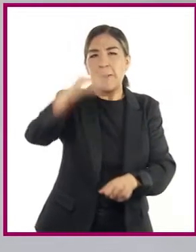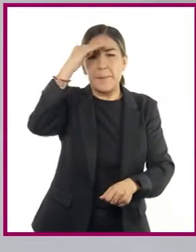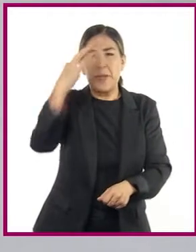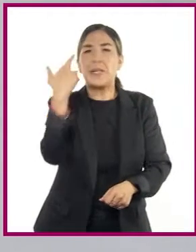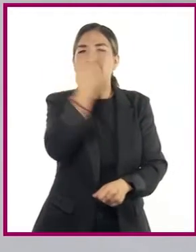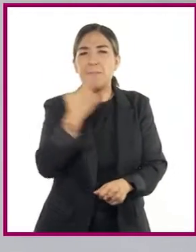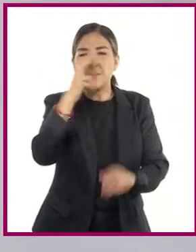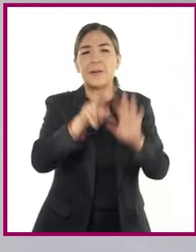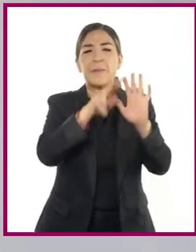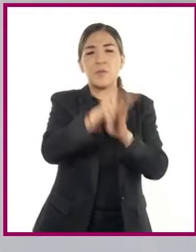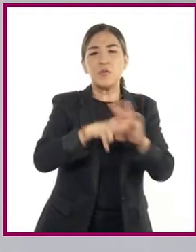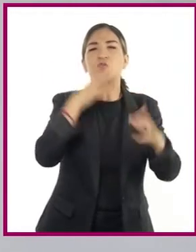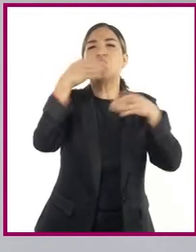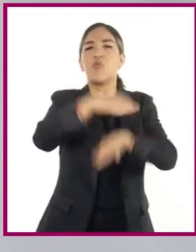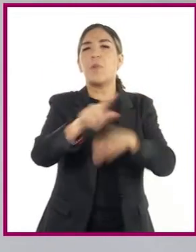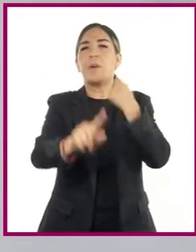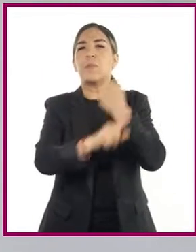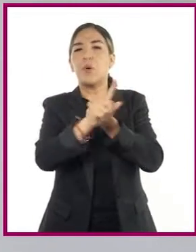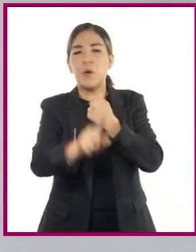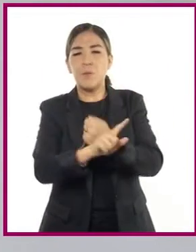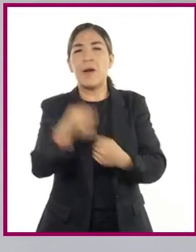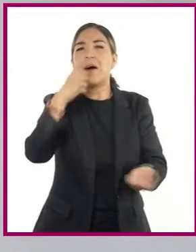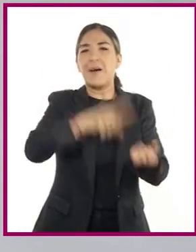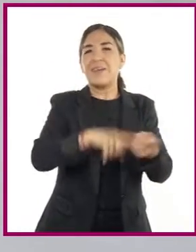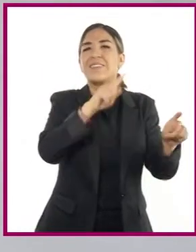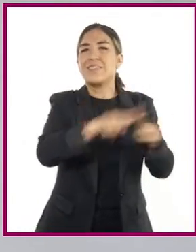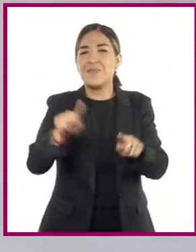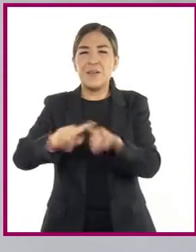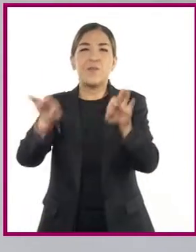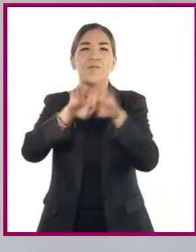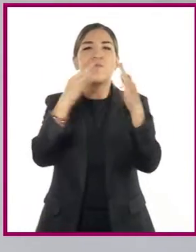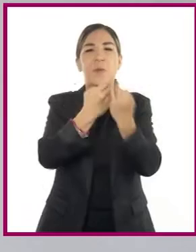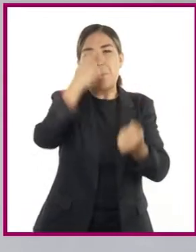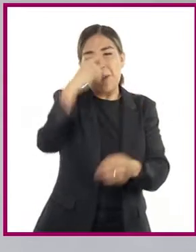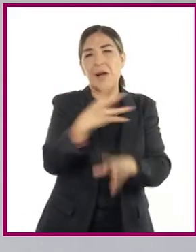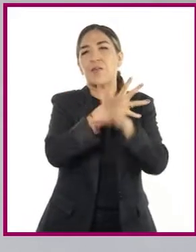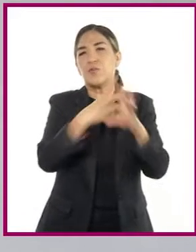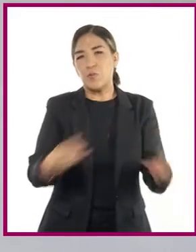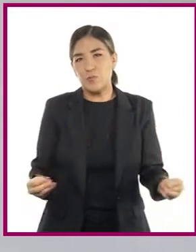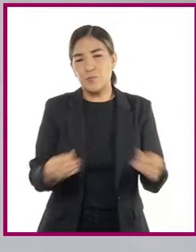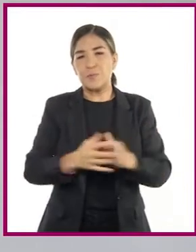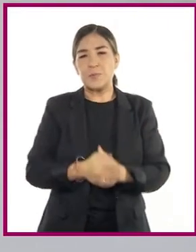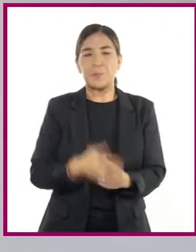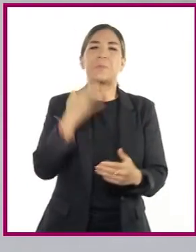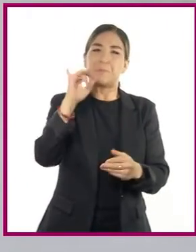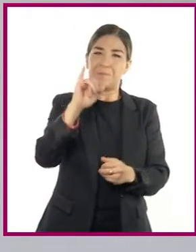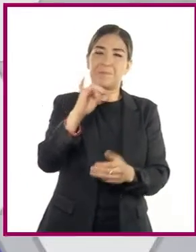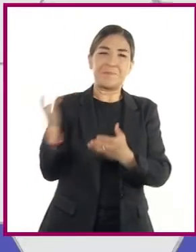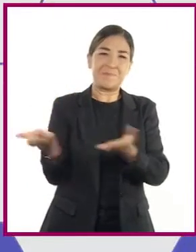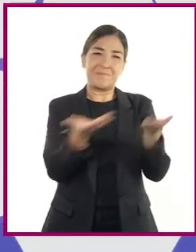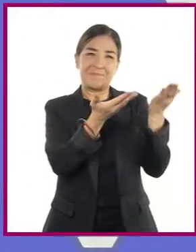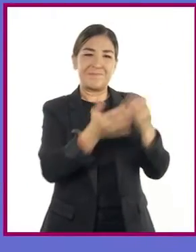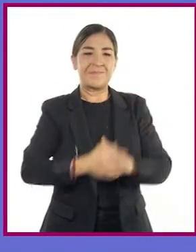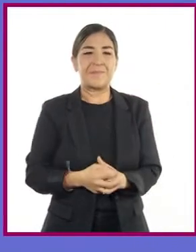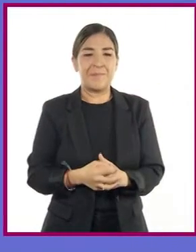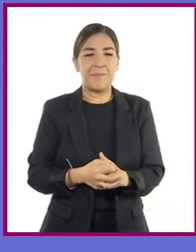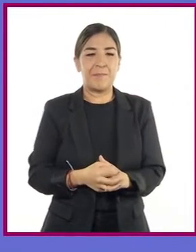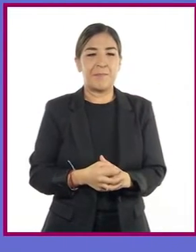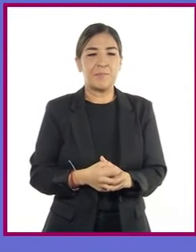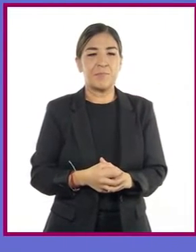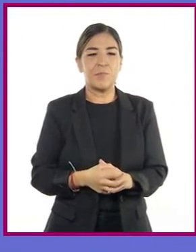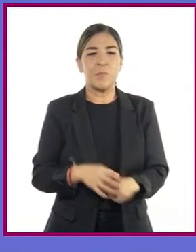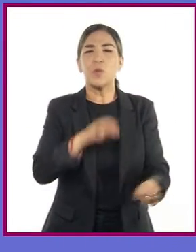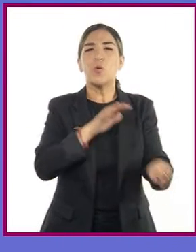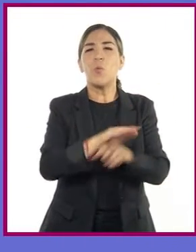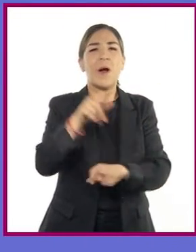video sobre los conflictos y los distintos factores para su resolución? Adelante. Los elementos básicos